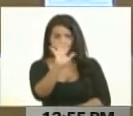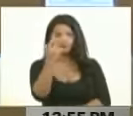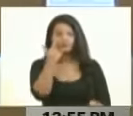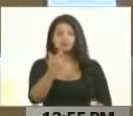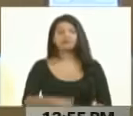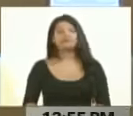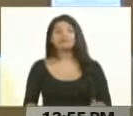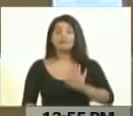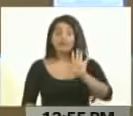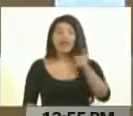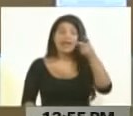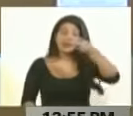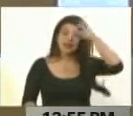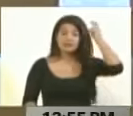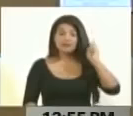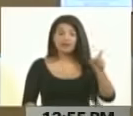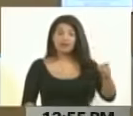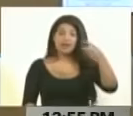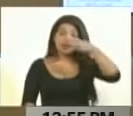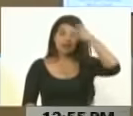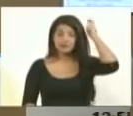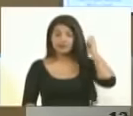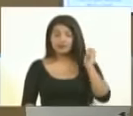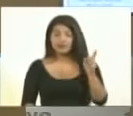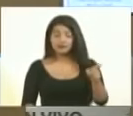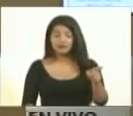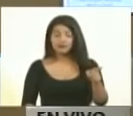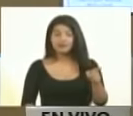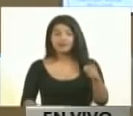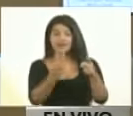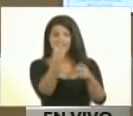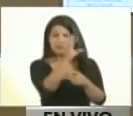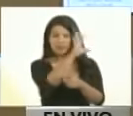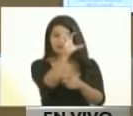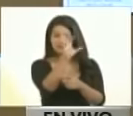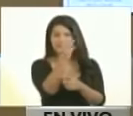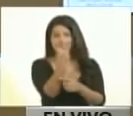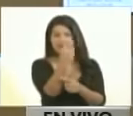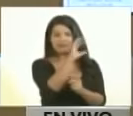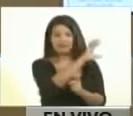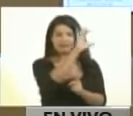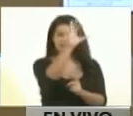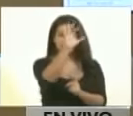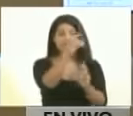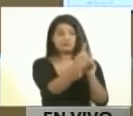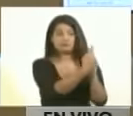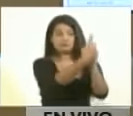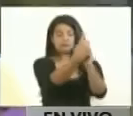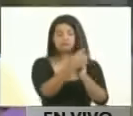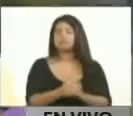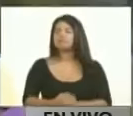los cancilleres confabulados de la Triple Alianza, Venezuela permanentemente ha denunciado,